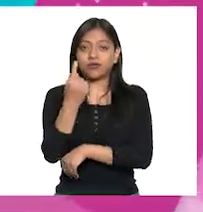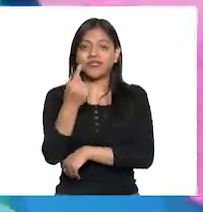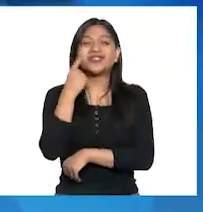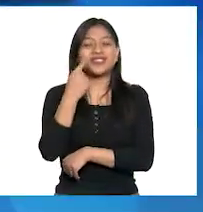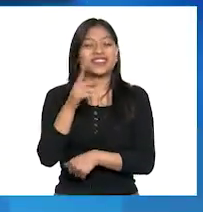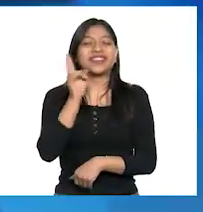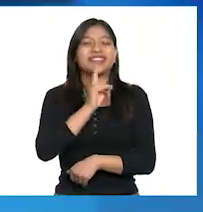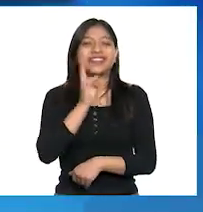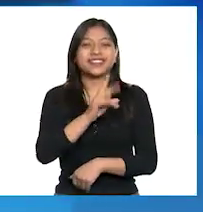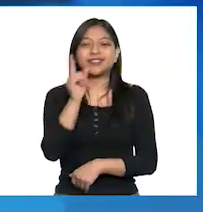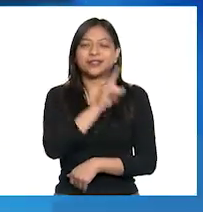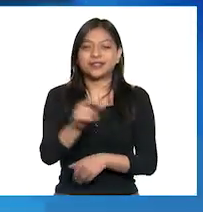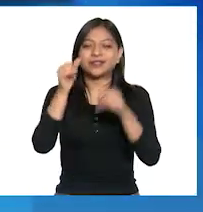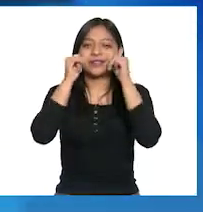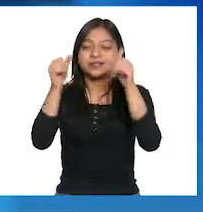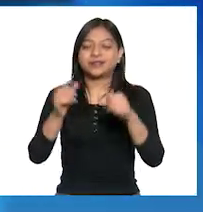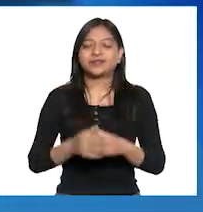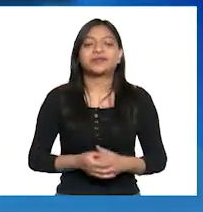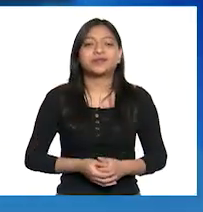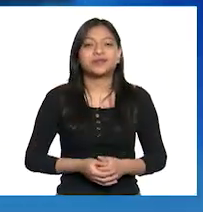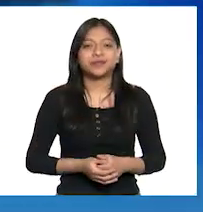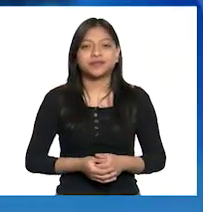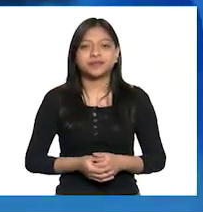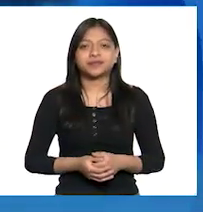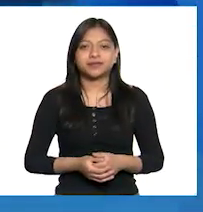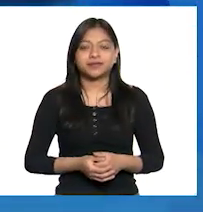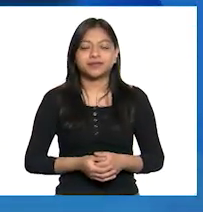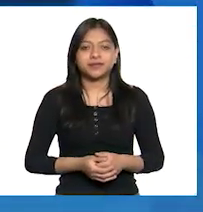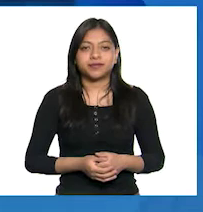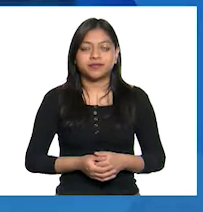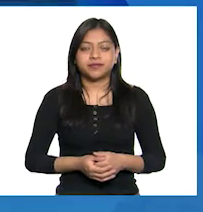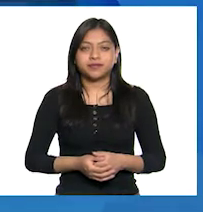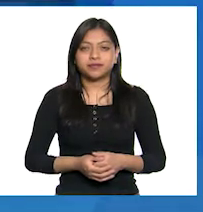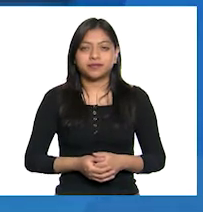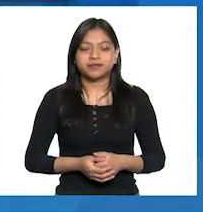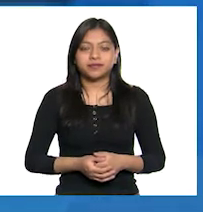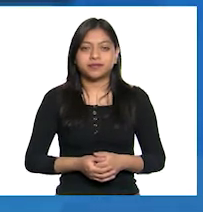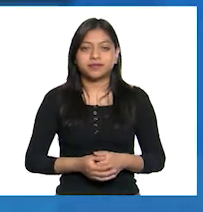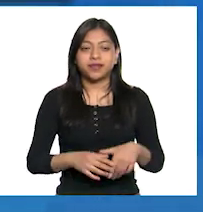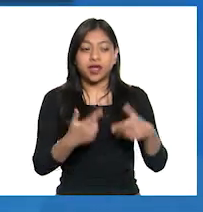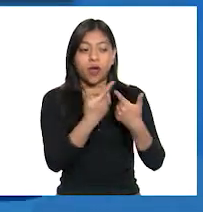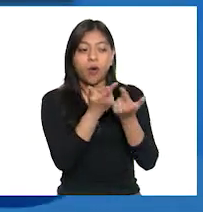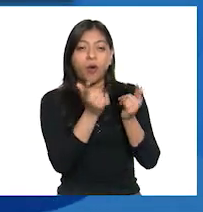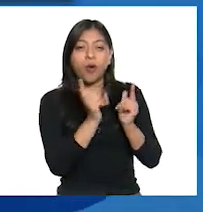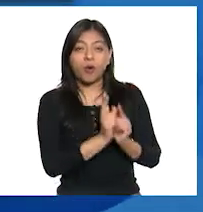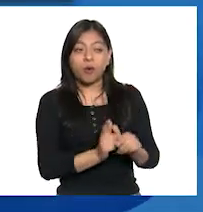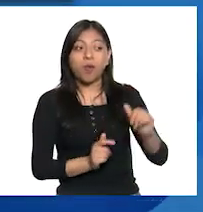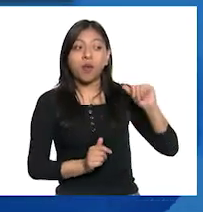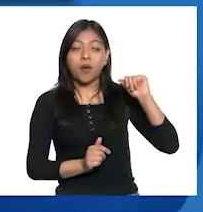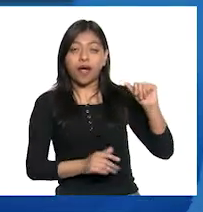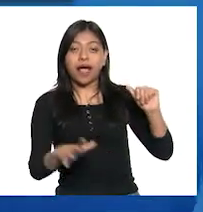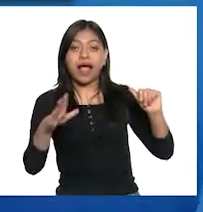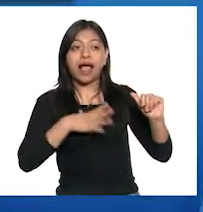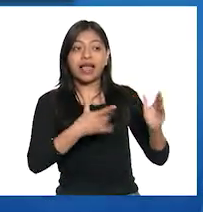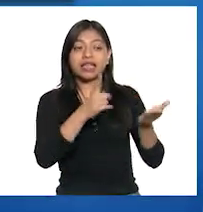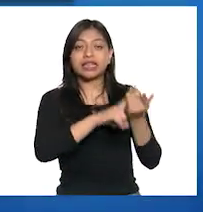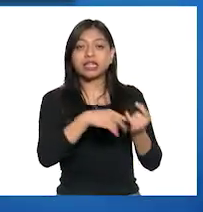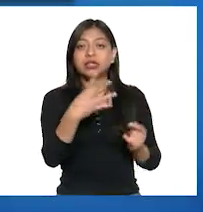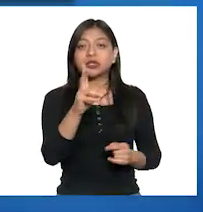en voz alta para poderlos escuchar. Vamos a ver. En el grupo A hay 39